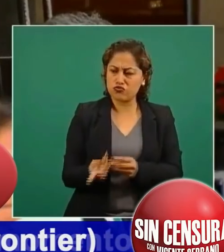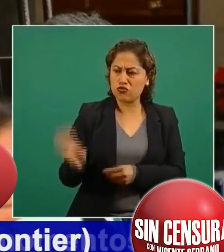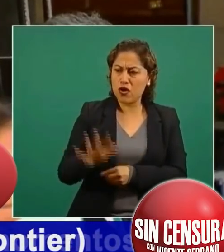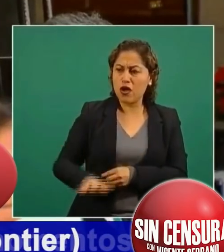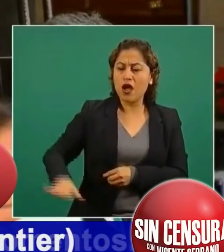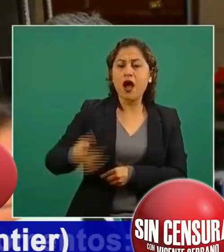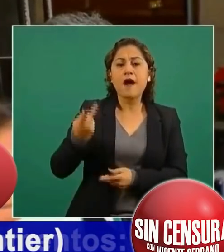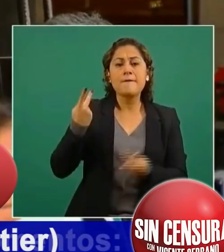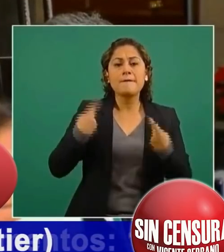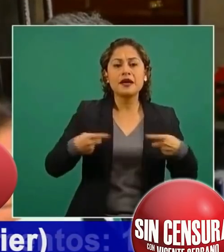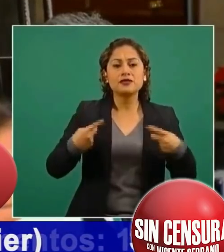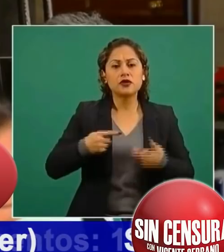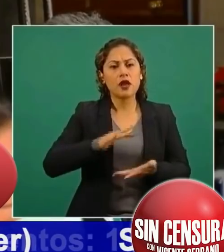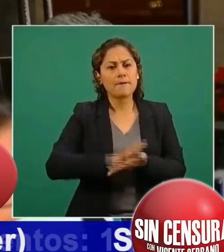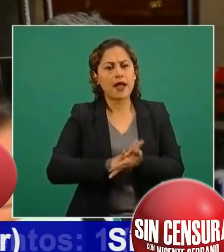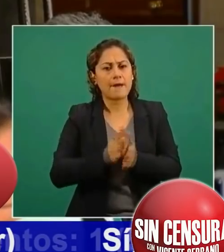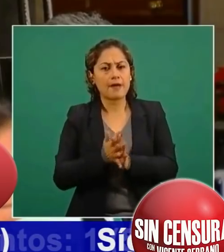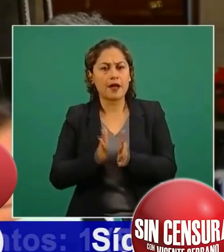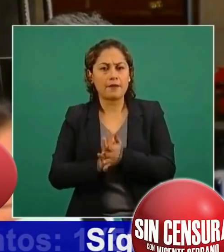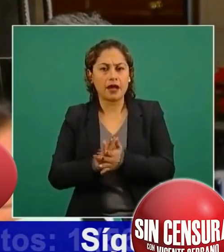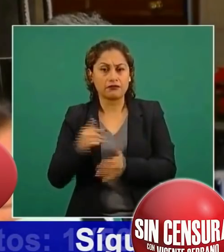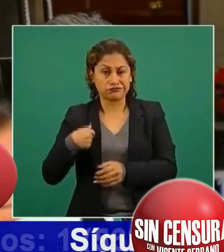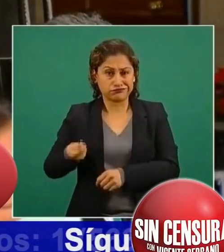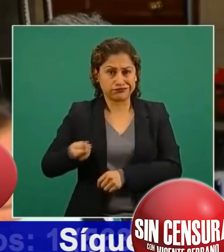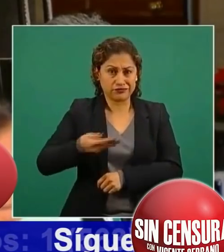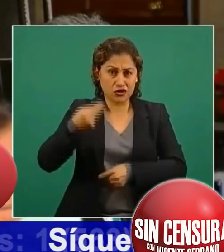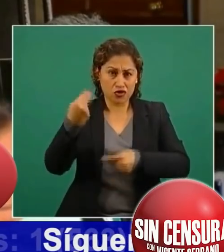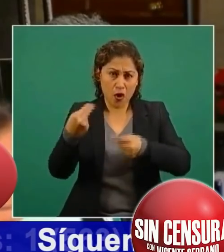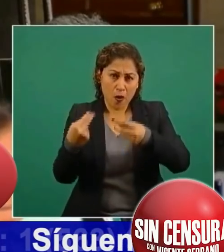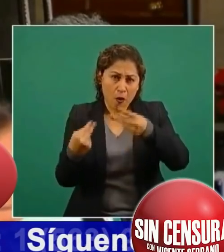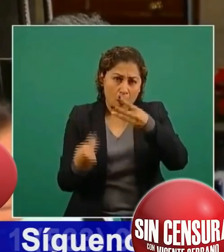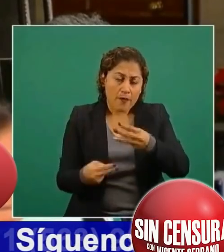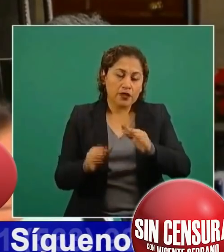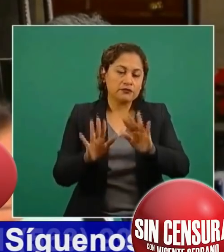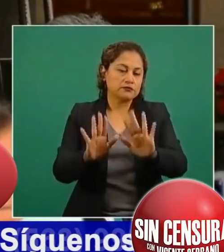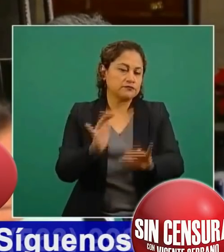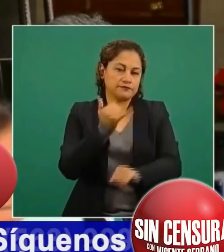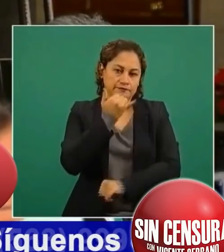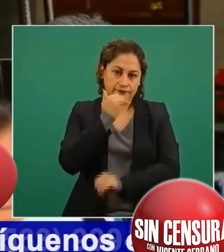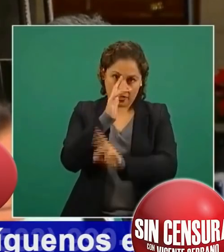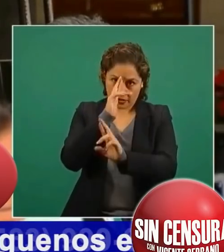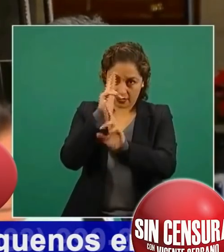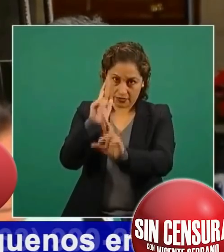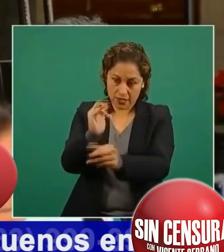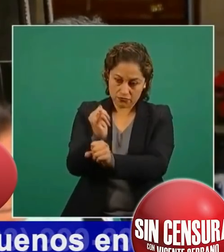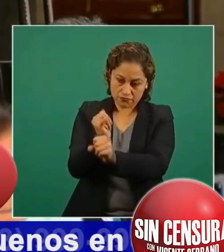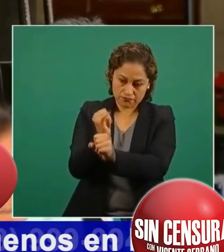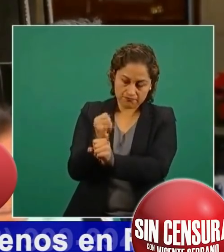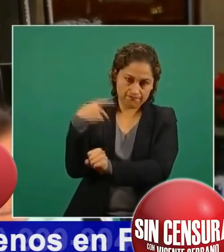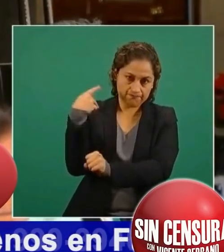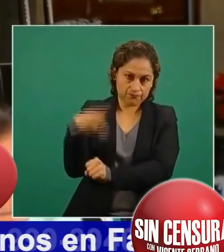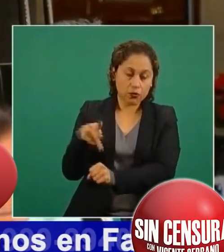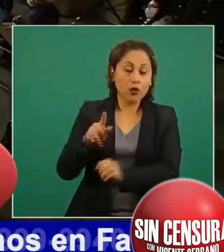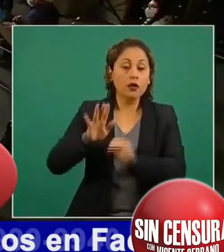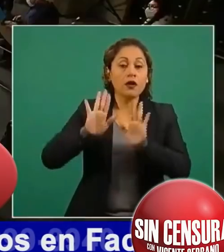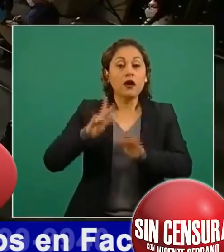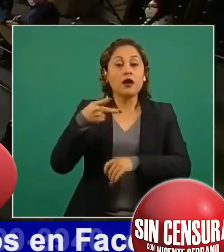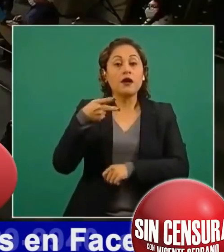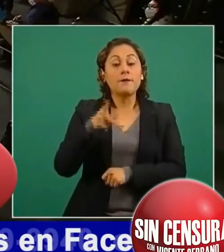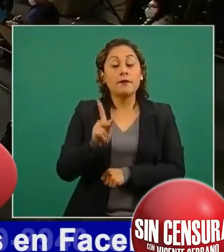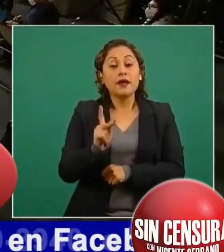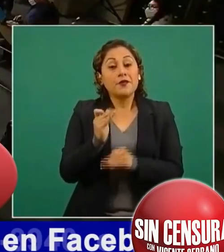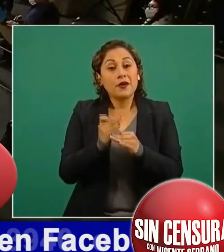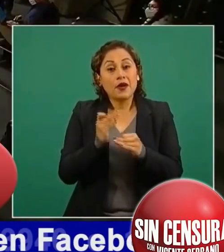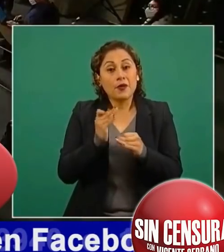funcionarios. Quisiera omitir los nombres por respeto a cualquier investigación, pero estamos prácticamente en los